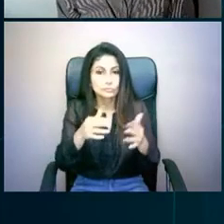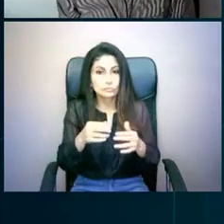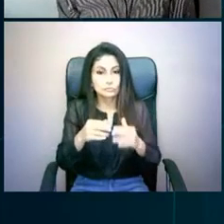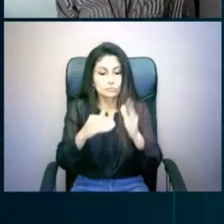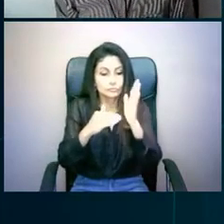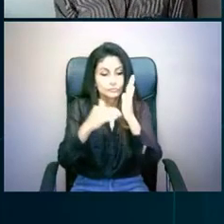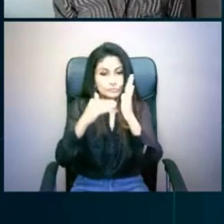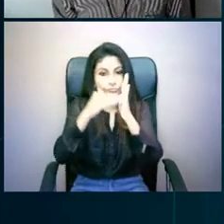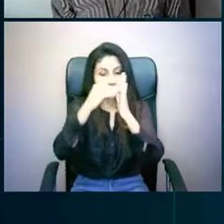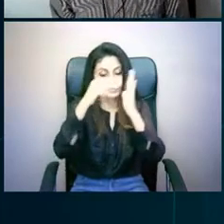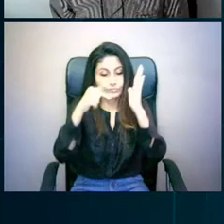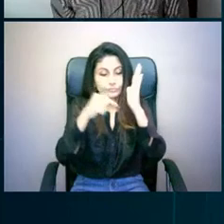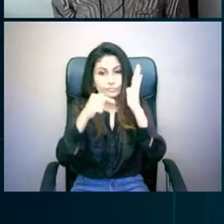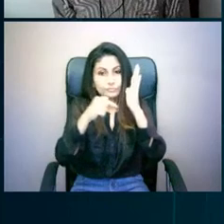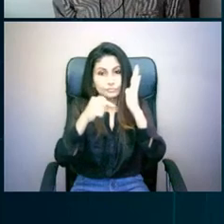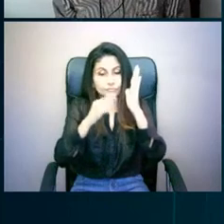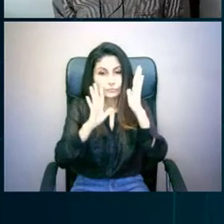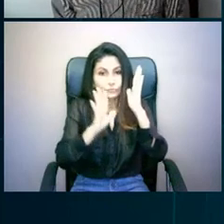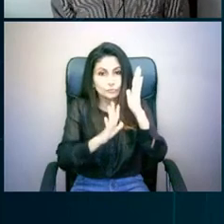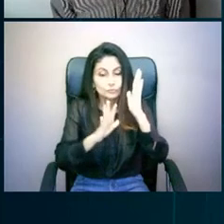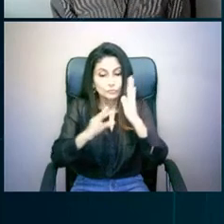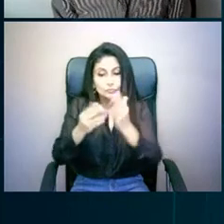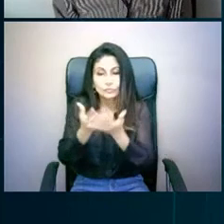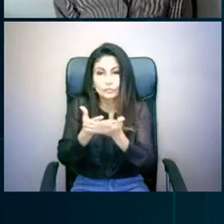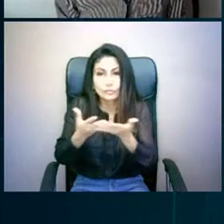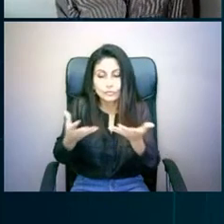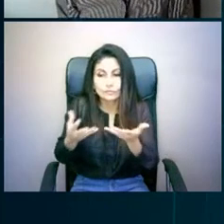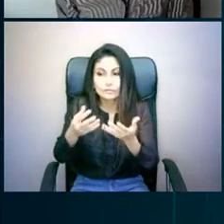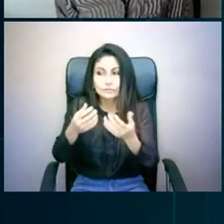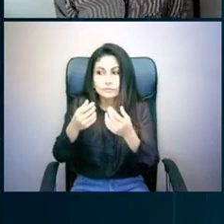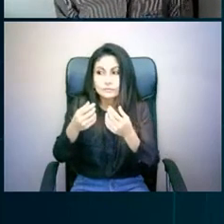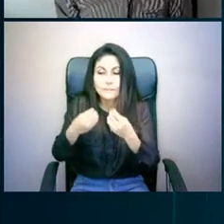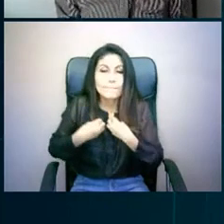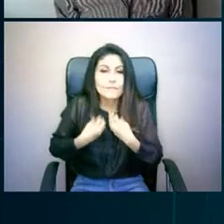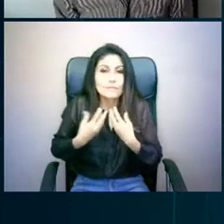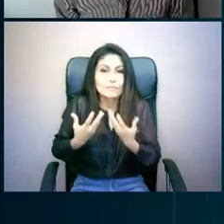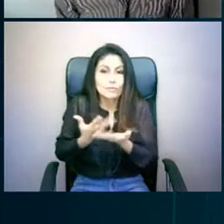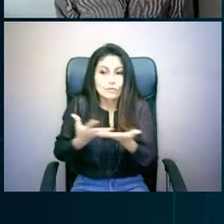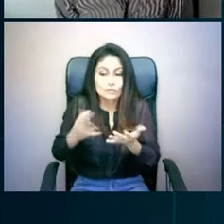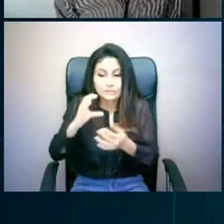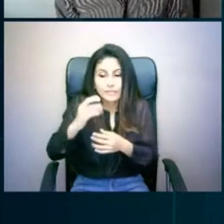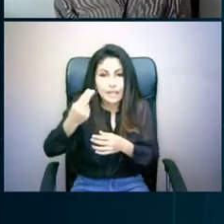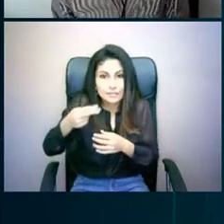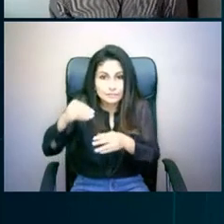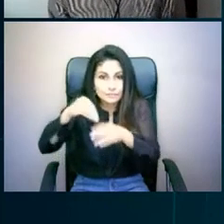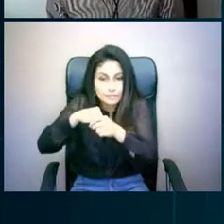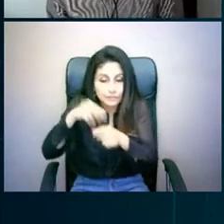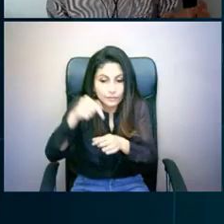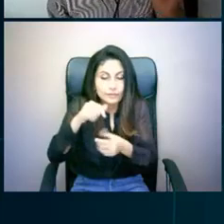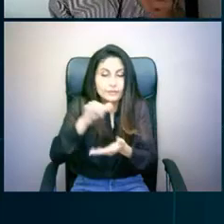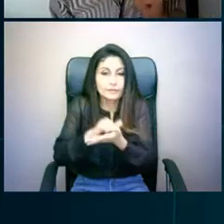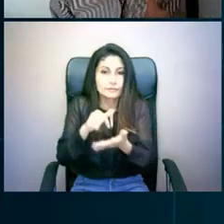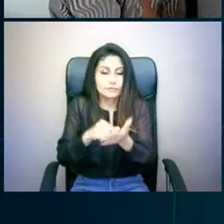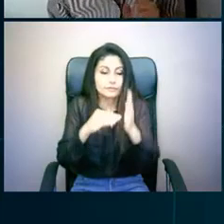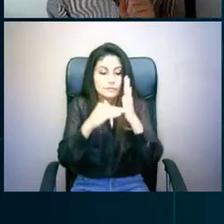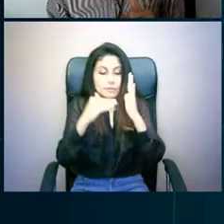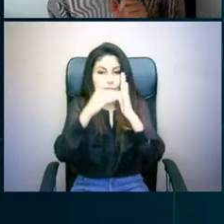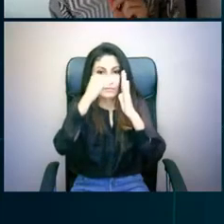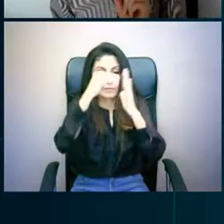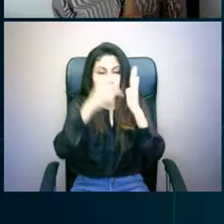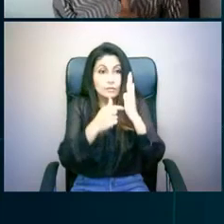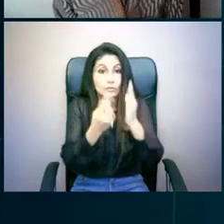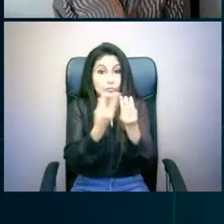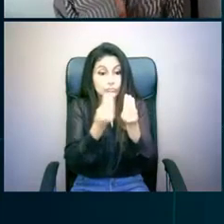los lodos están representados por los lípidos, ¿cierto? Y fuera de eso, los lípidos, un gramo de